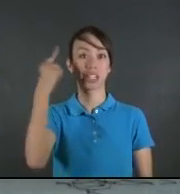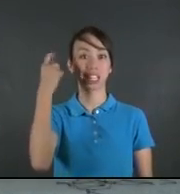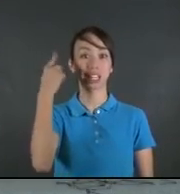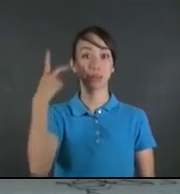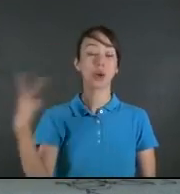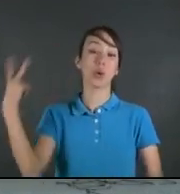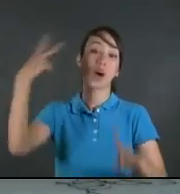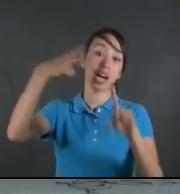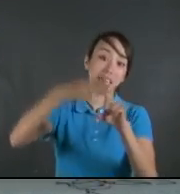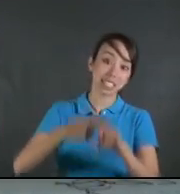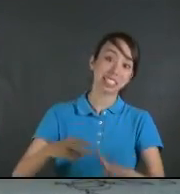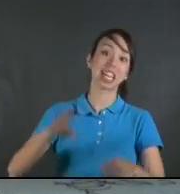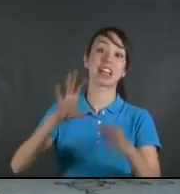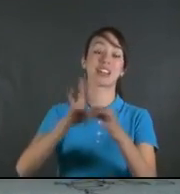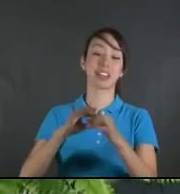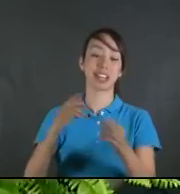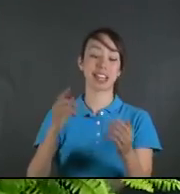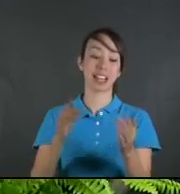de